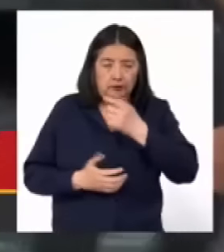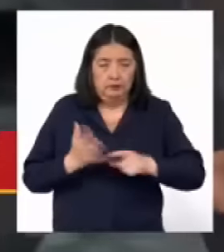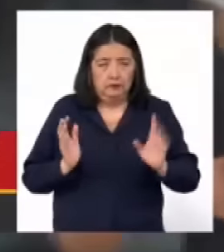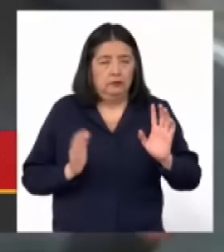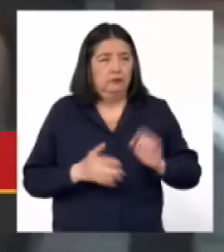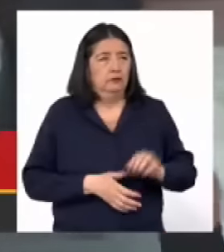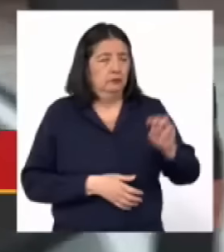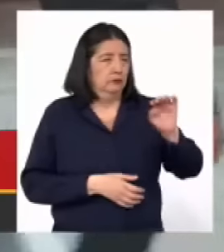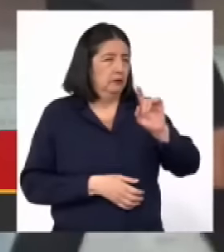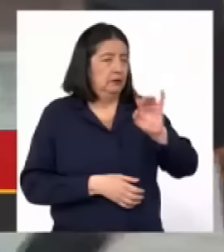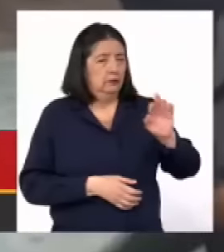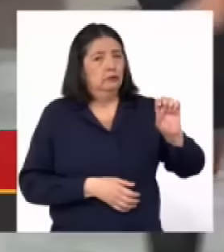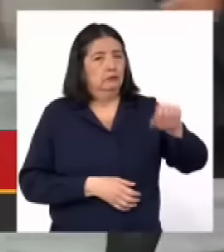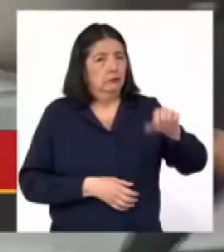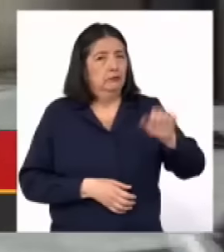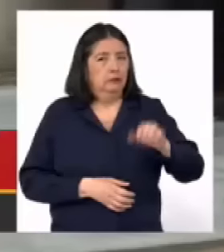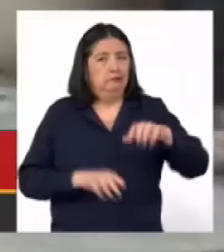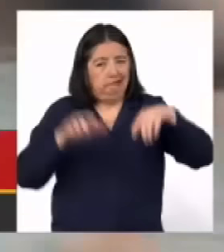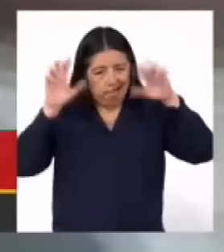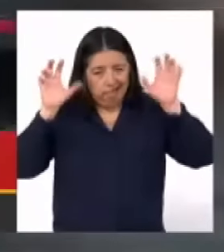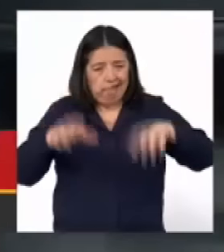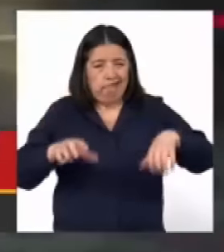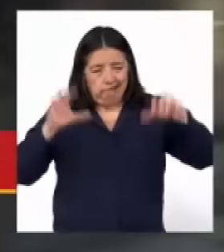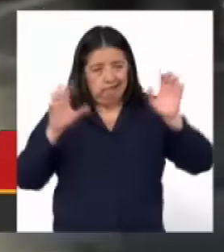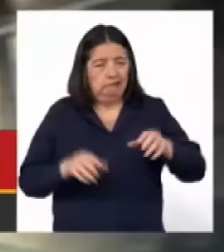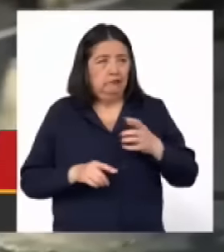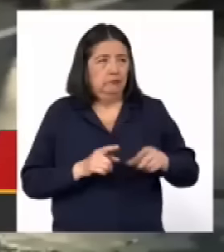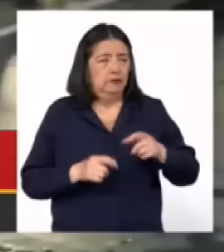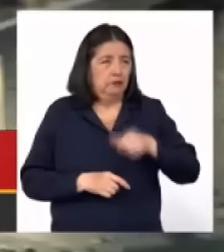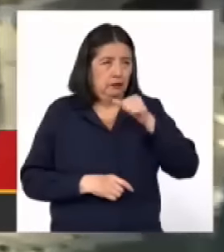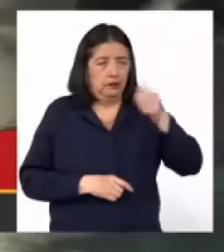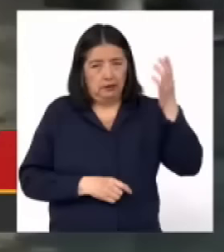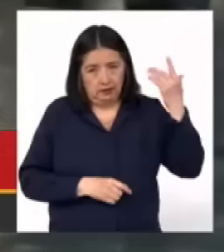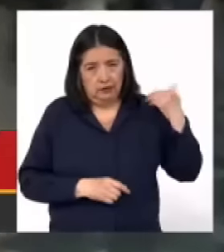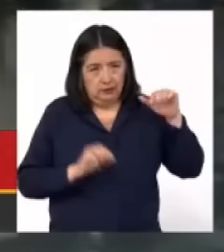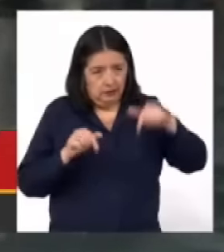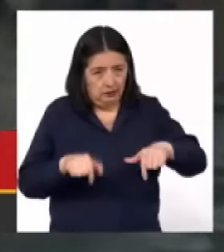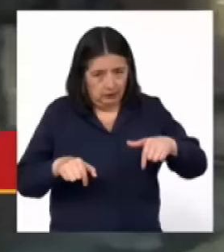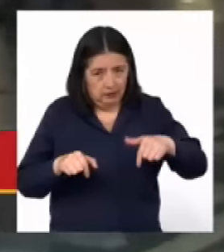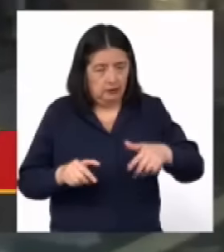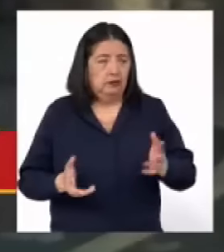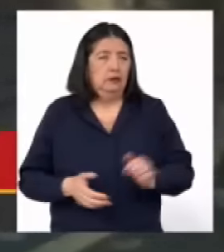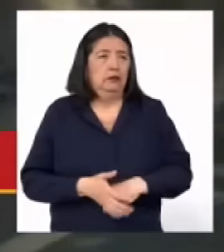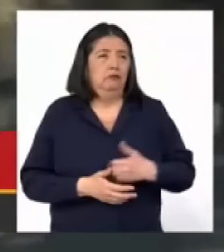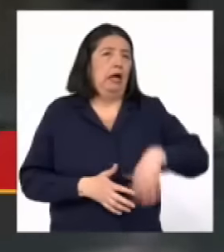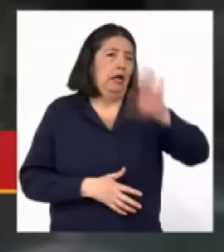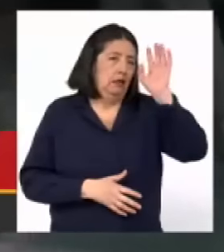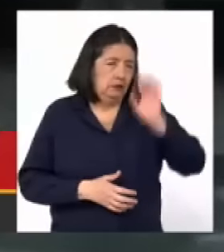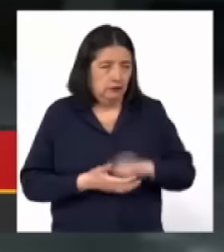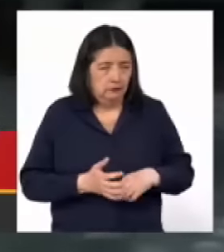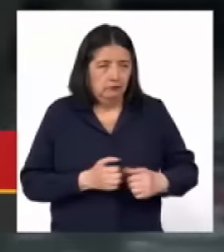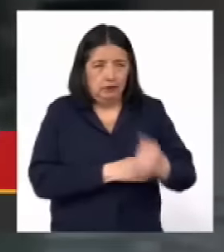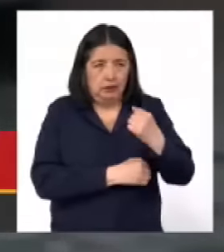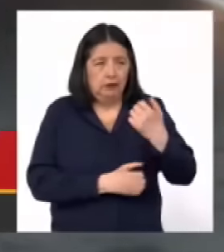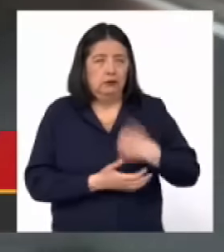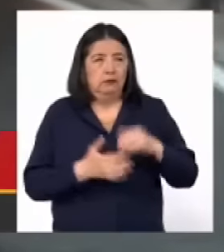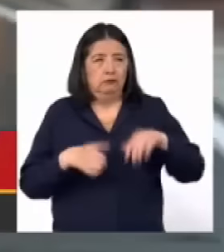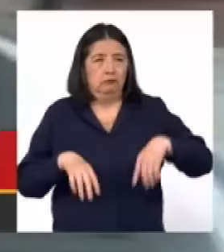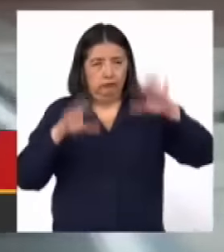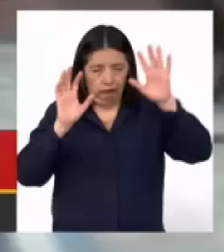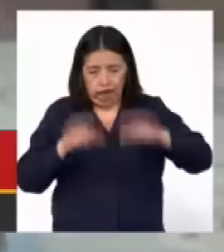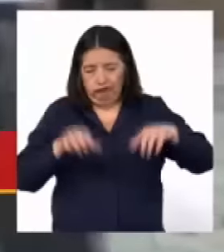de Maturín, sí, fue una lluvia intensa, fuerte, pero la de ayer aquí en Brasilia la supera largamente, porque lo de ayer ha sido acá